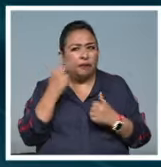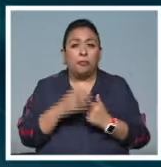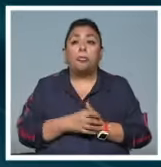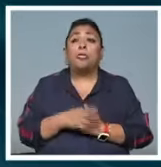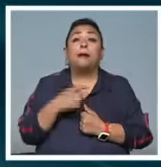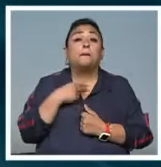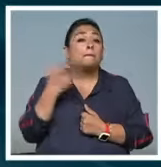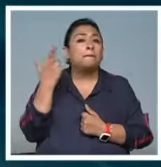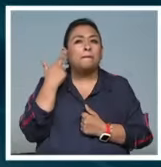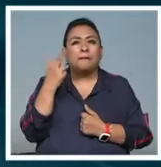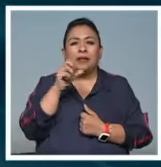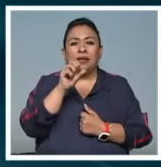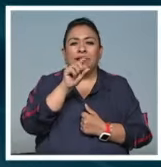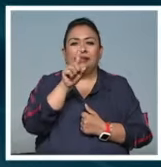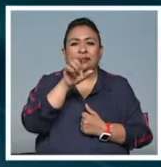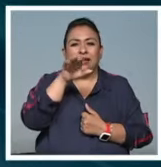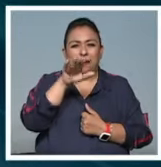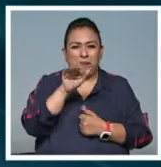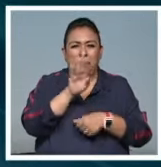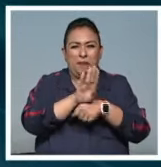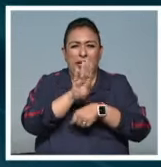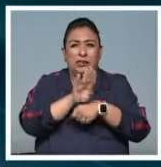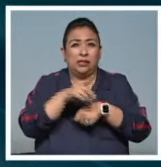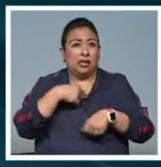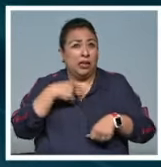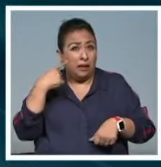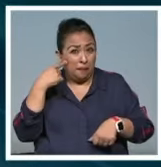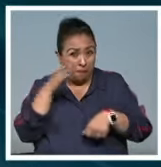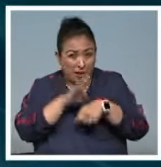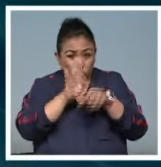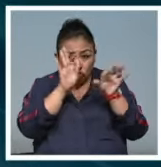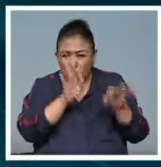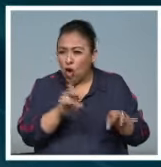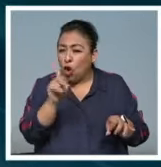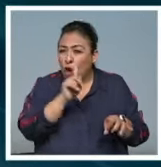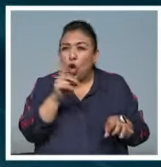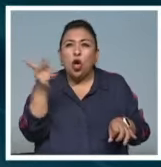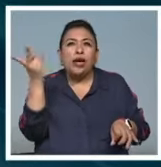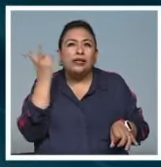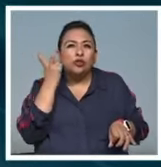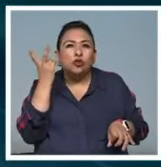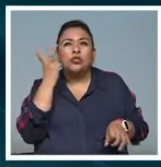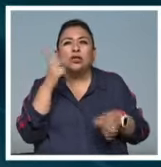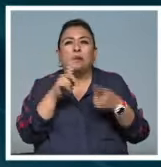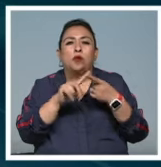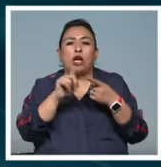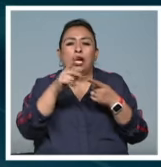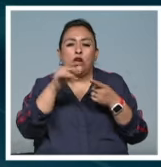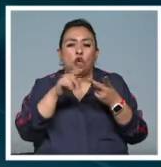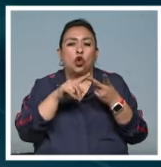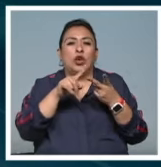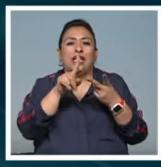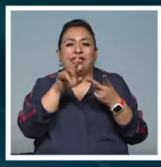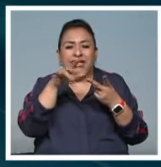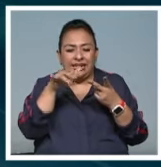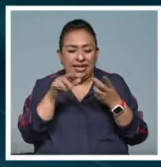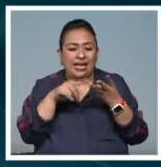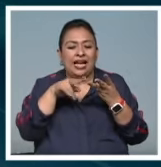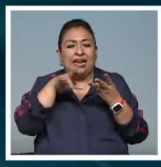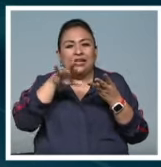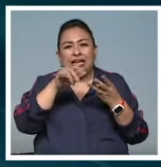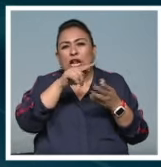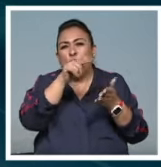Cuando escuchamos una samba brasileña, pues no estamos escuchando a Brasil, ¿no? Estamos escuchando Angola, Senegal,